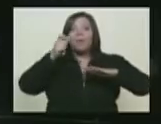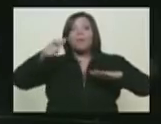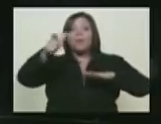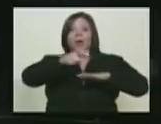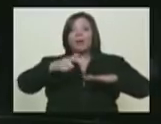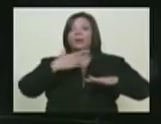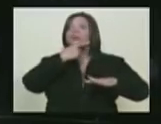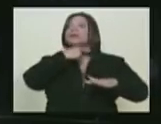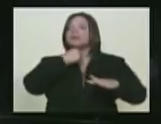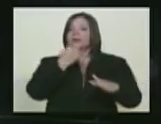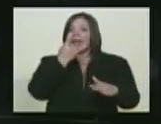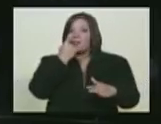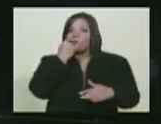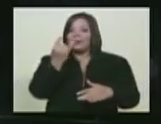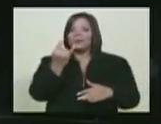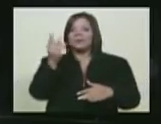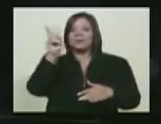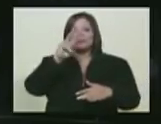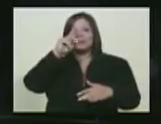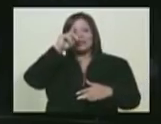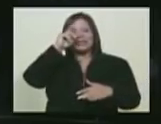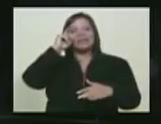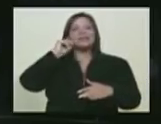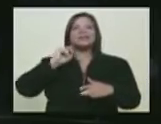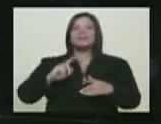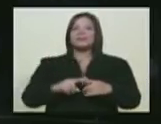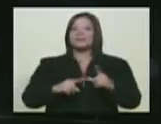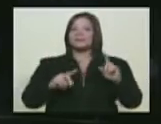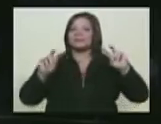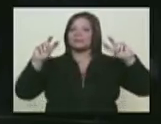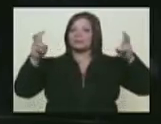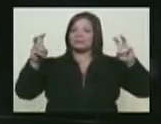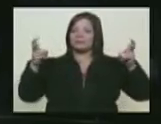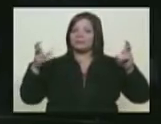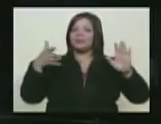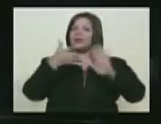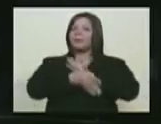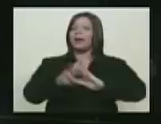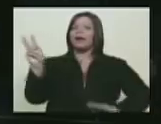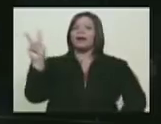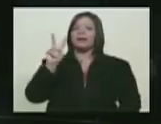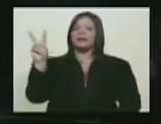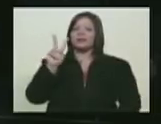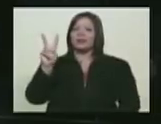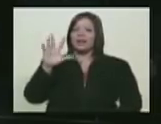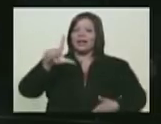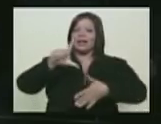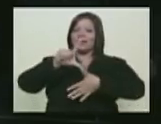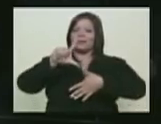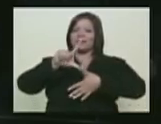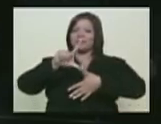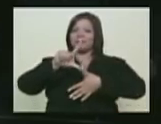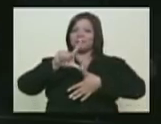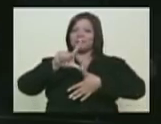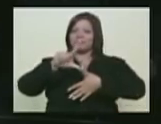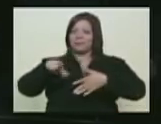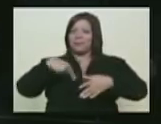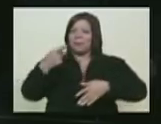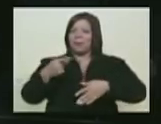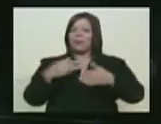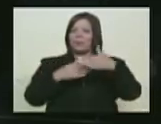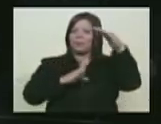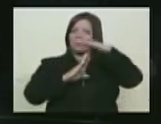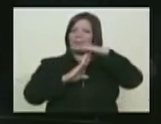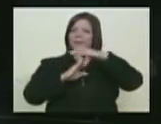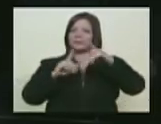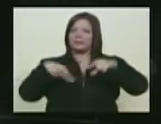Pero, hoy te agradezco. Sobre eso, sobre lo que está sucediendo en Venezuela y en América Latina, vamos al regreso de la pausa.